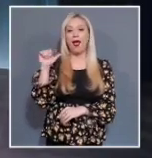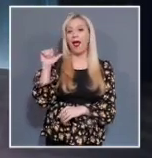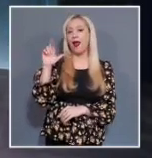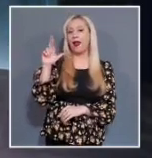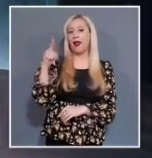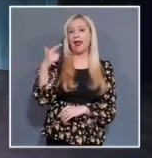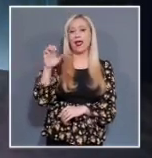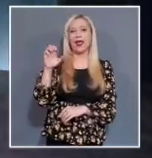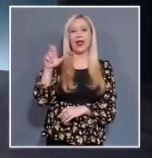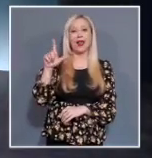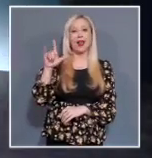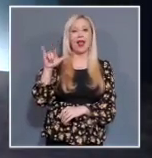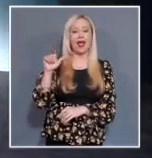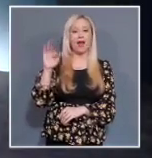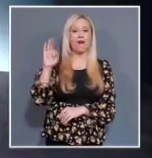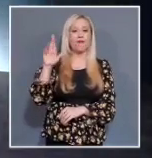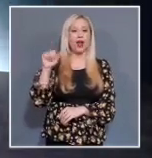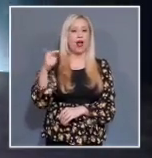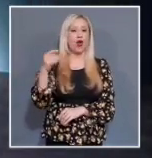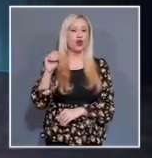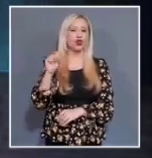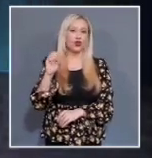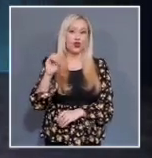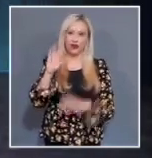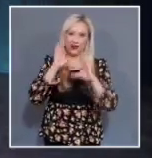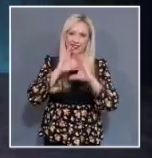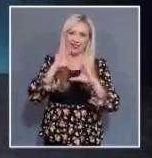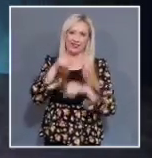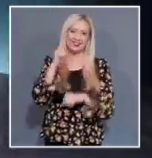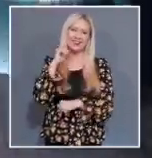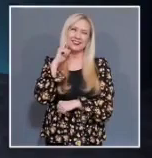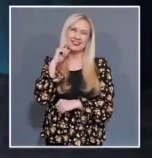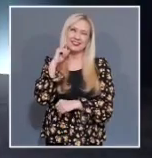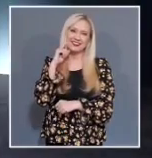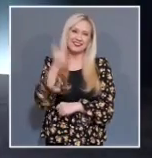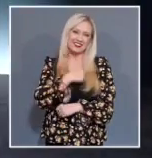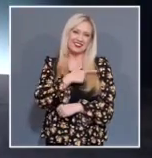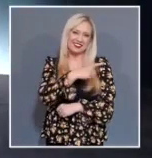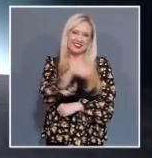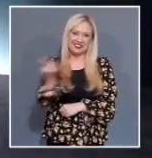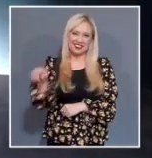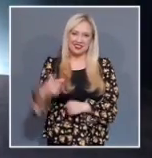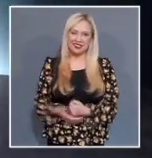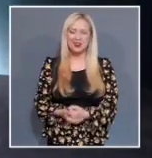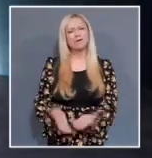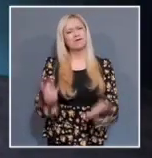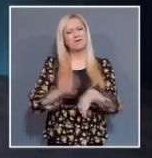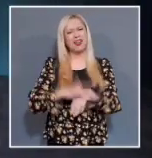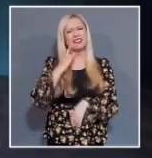vamos, como siempre, muchas gracias por haber estado con nosotros. Manténgase pendiente de esta señal y